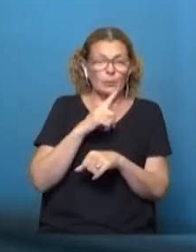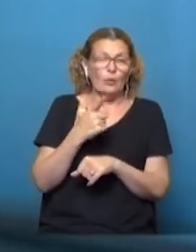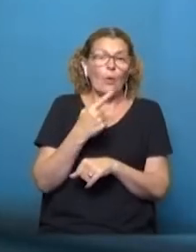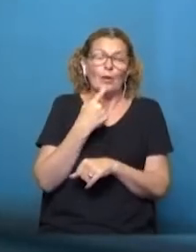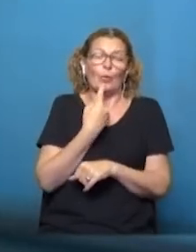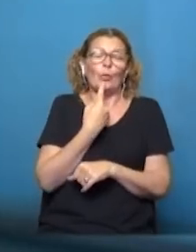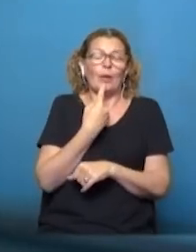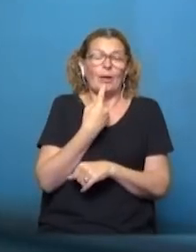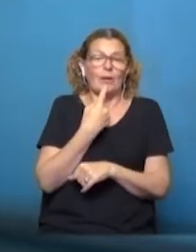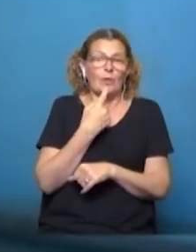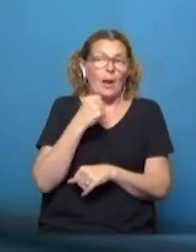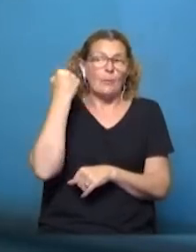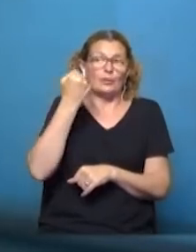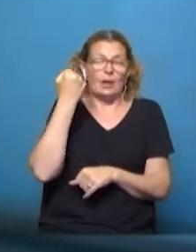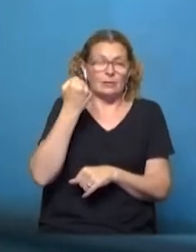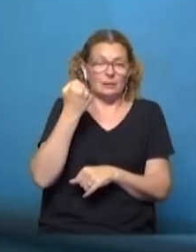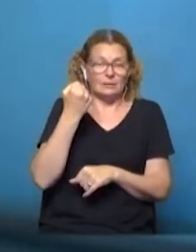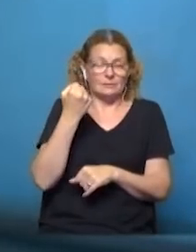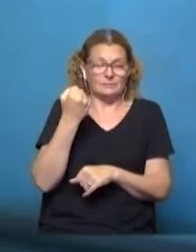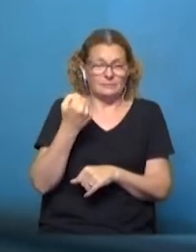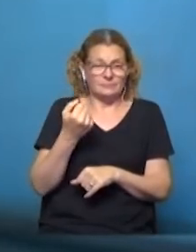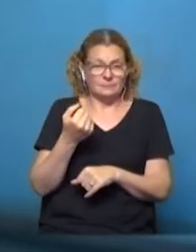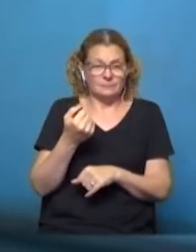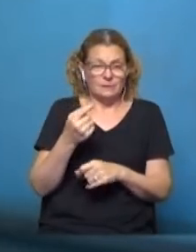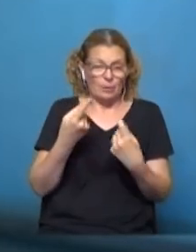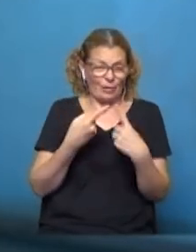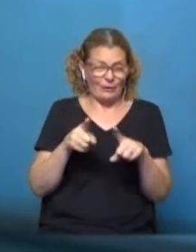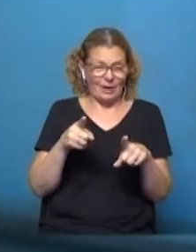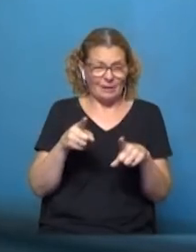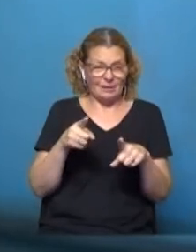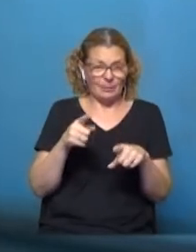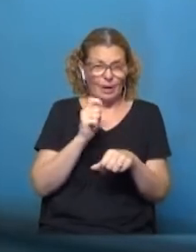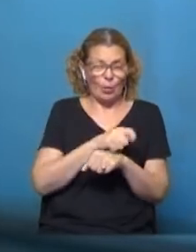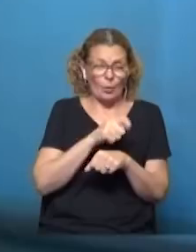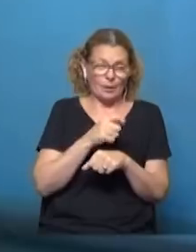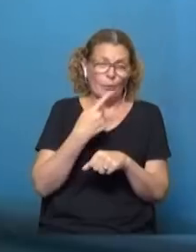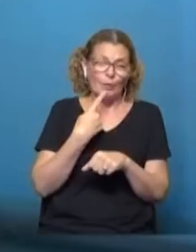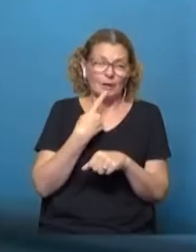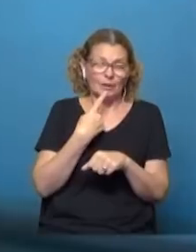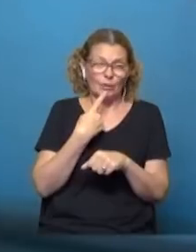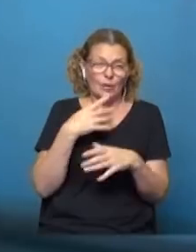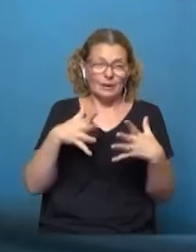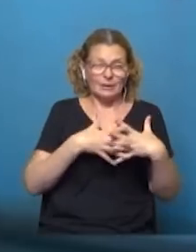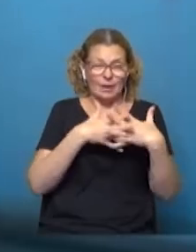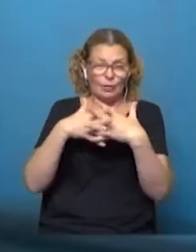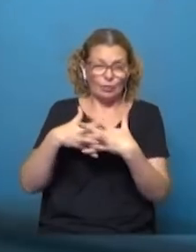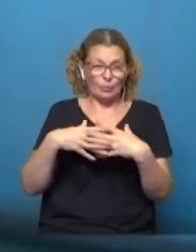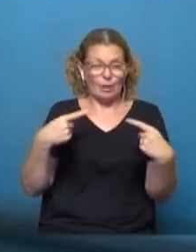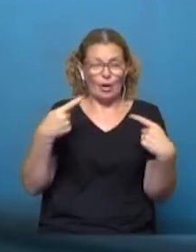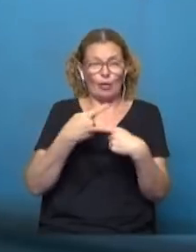los más famosos pasaron cosas muy diferentes para que hubiera cuello político en los Estados Unidos contra